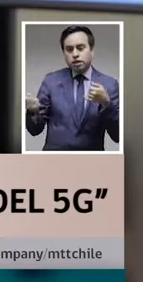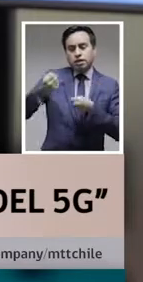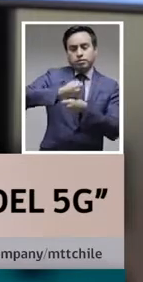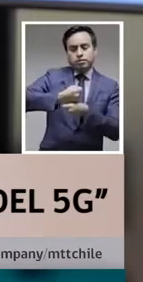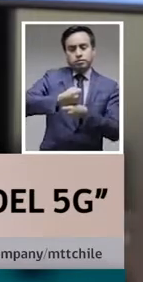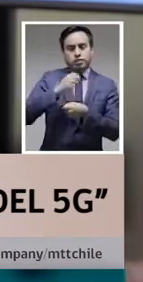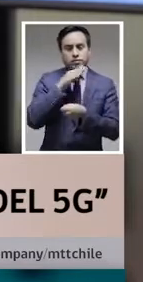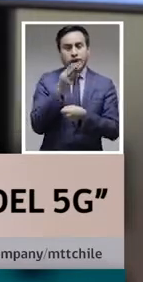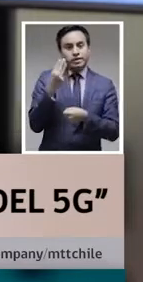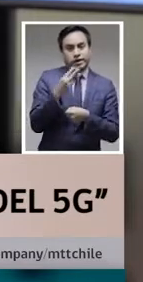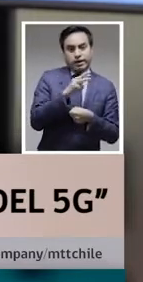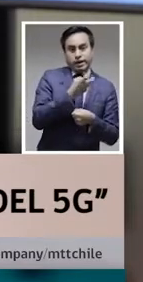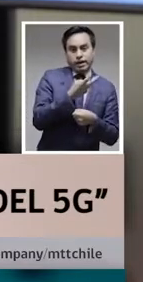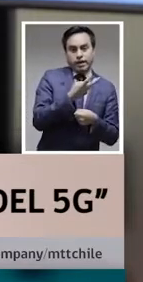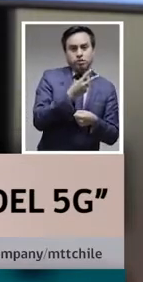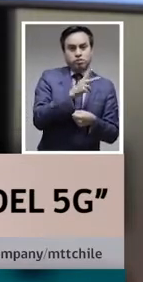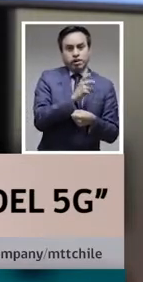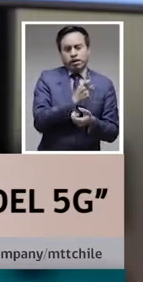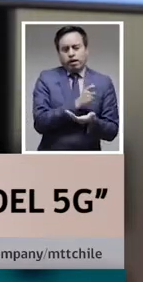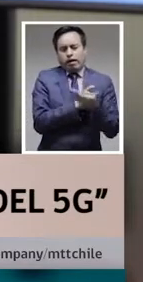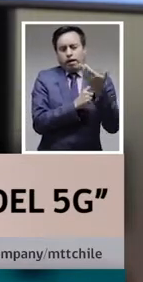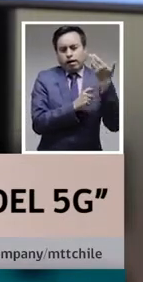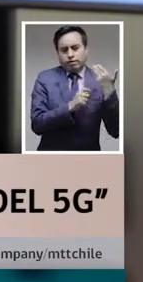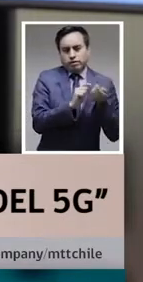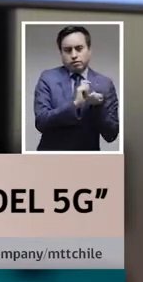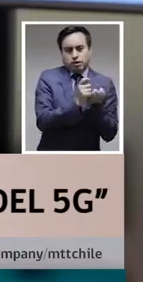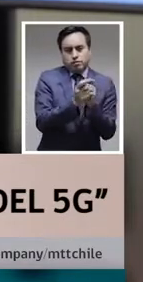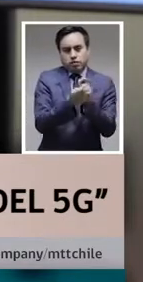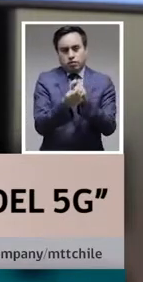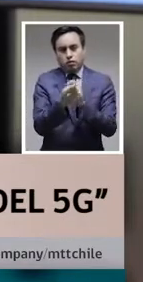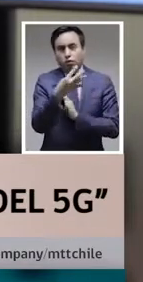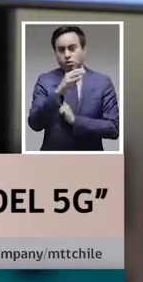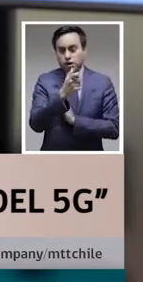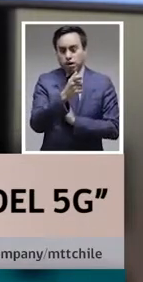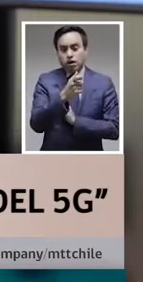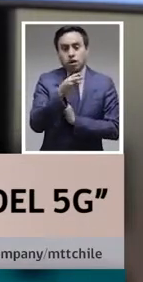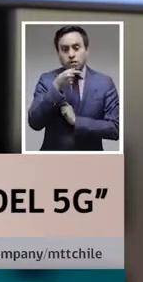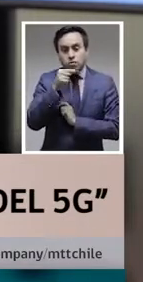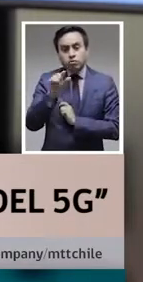a 3G y, por supuesto, a 2G. Y todos nos preparamos para